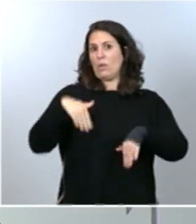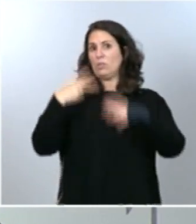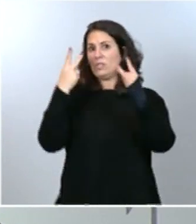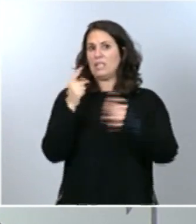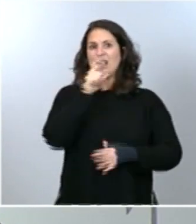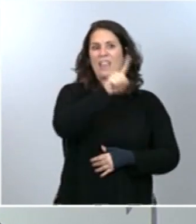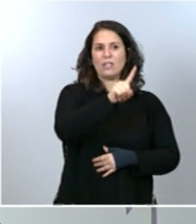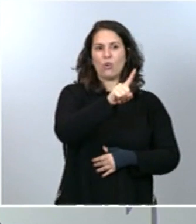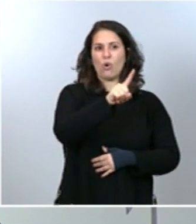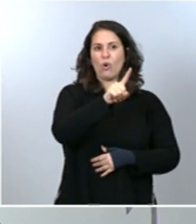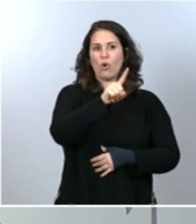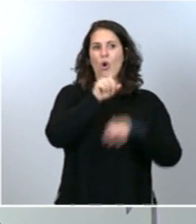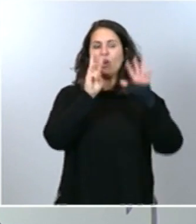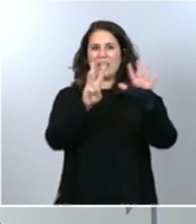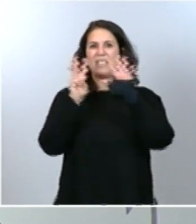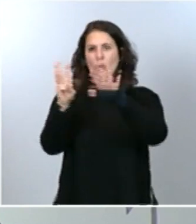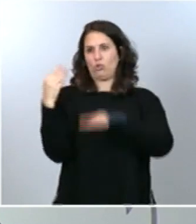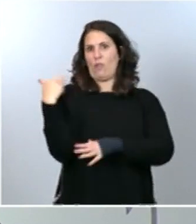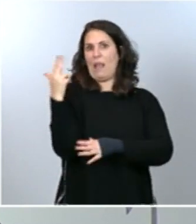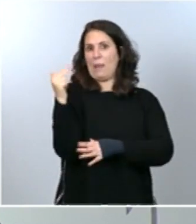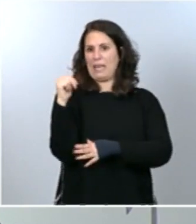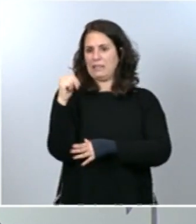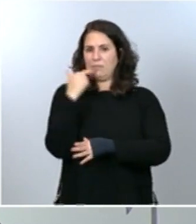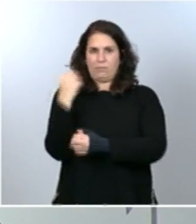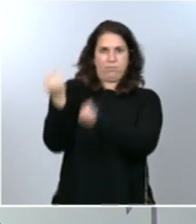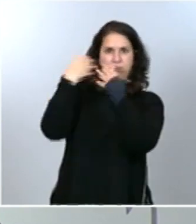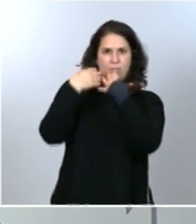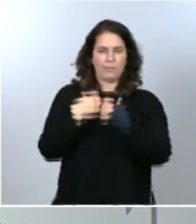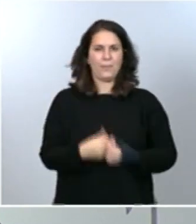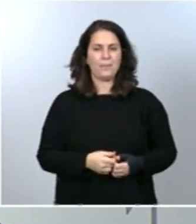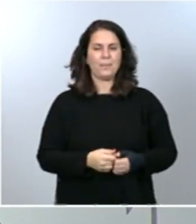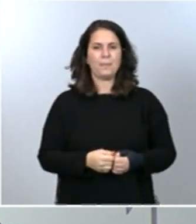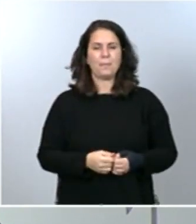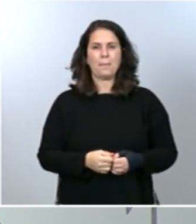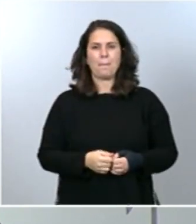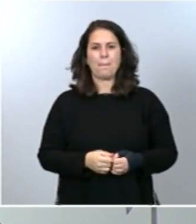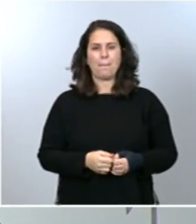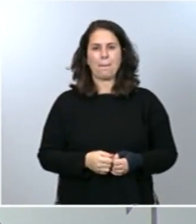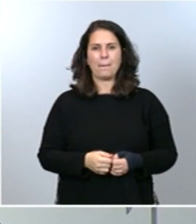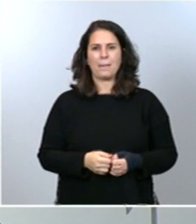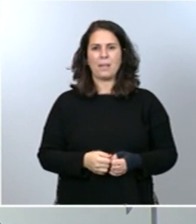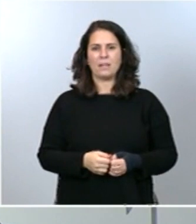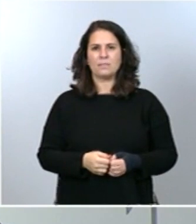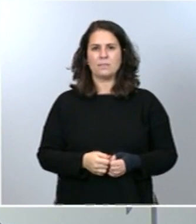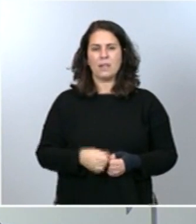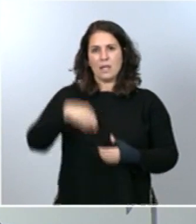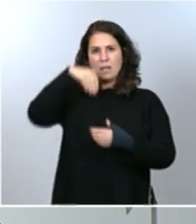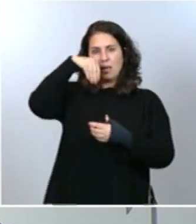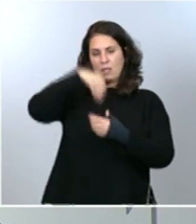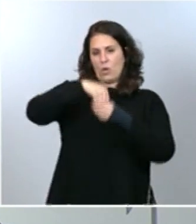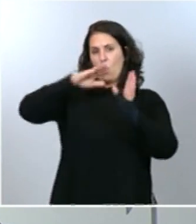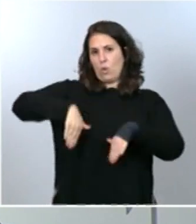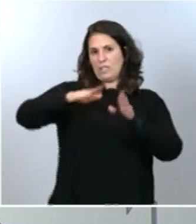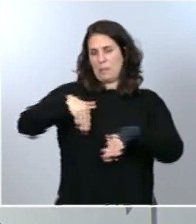el viernes en cuanto al balance de ingresos y altas en las últimas 24 horas